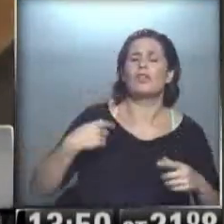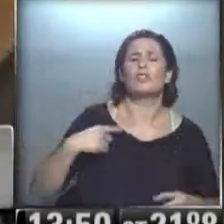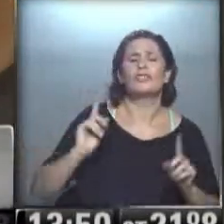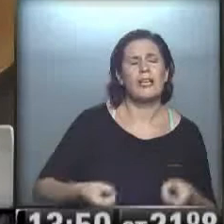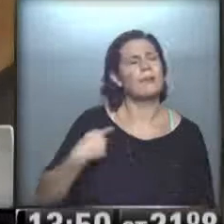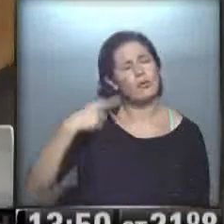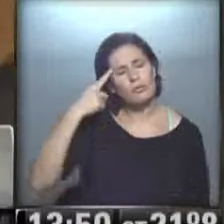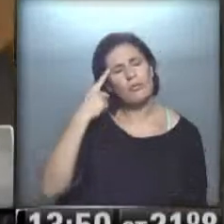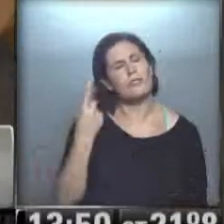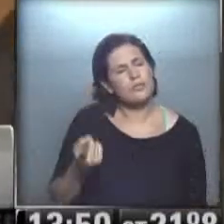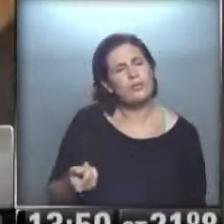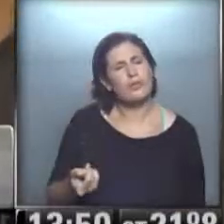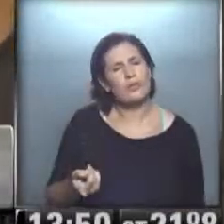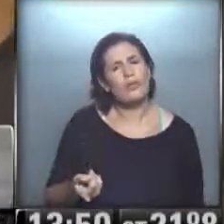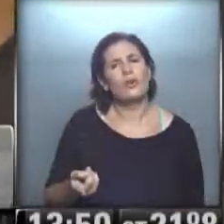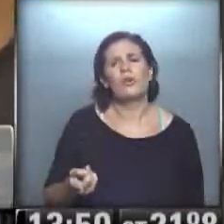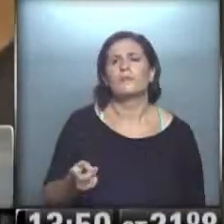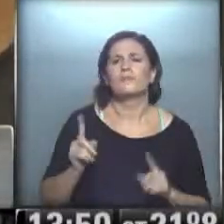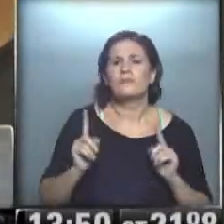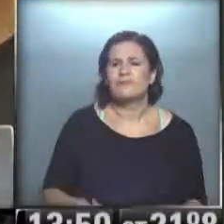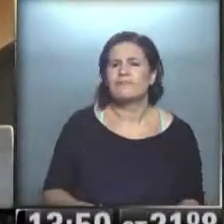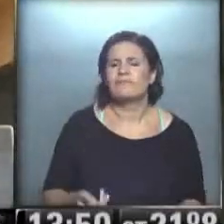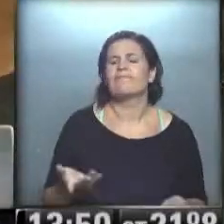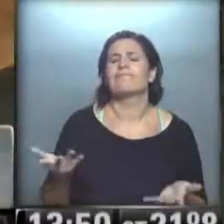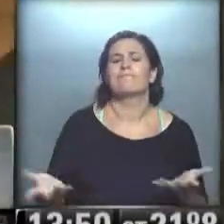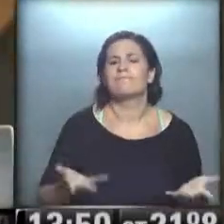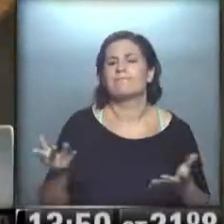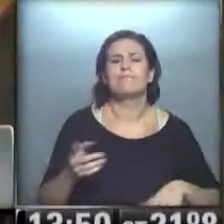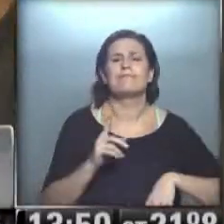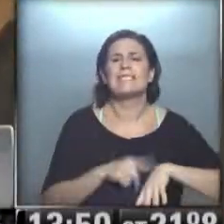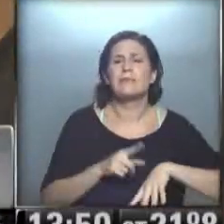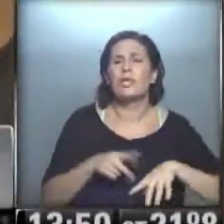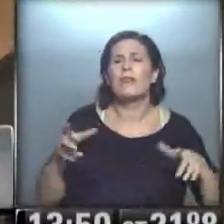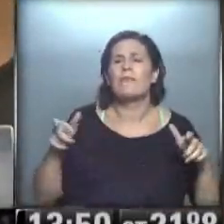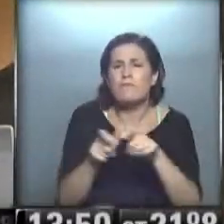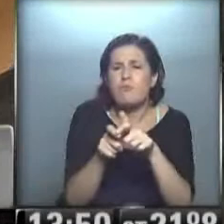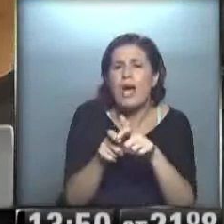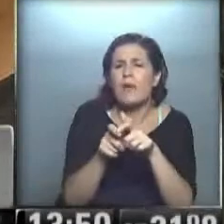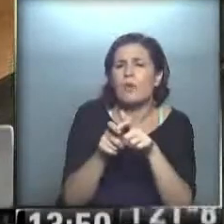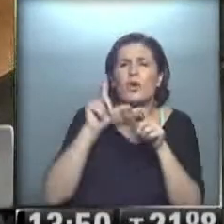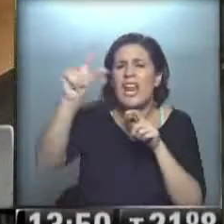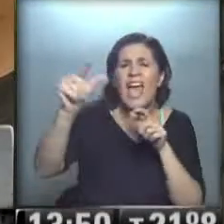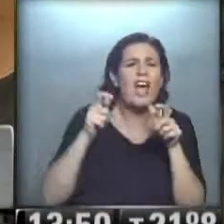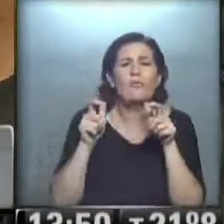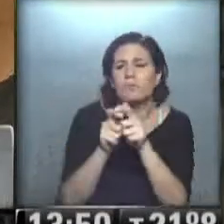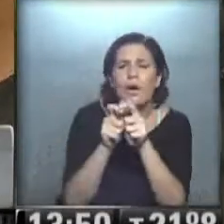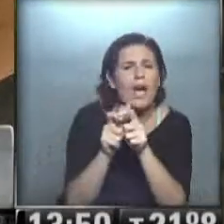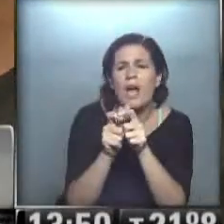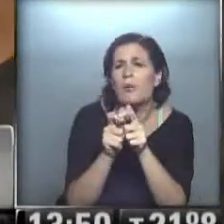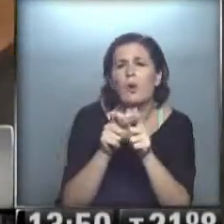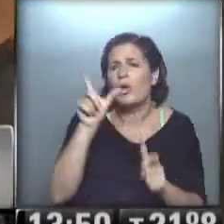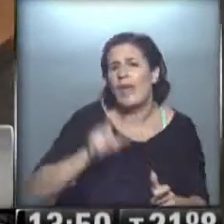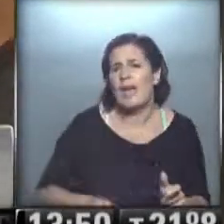era muy interesante como la cuestión de los tiempos del pueblo chico de interior, ¿no? Del país, como esa